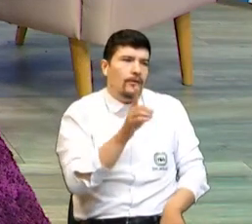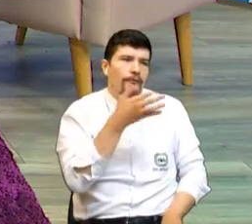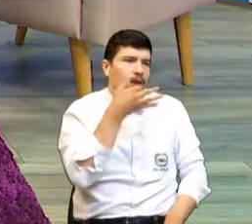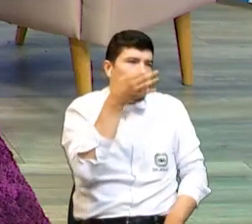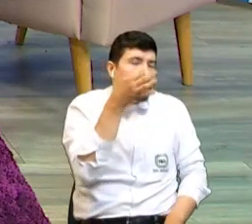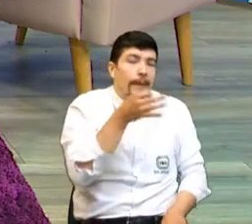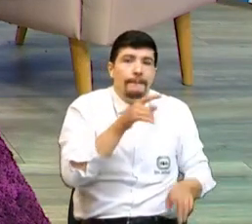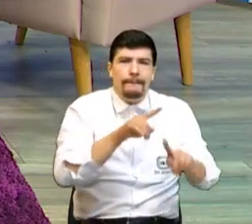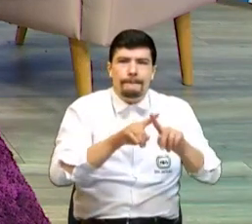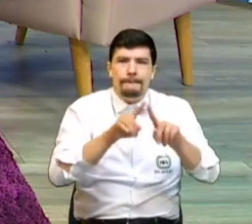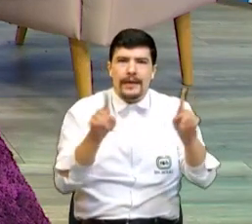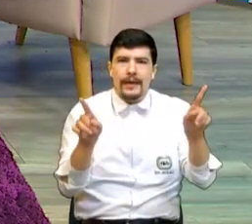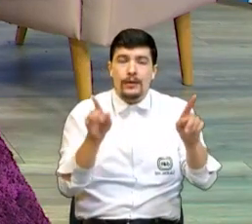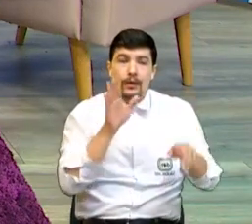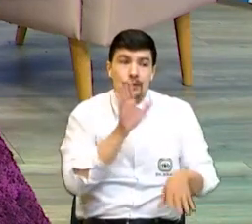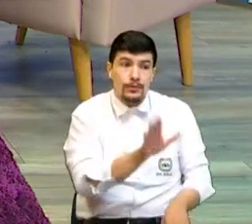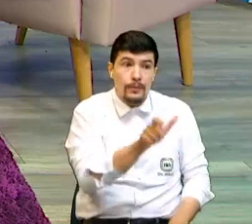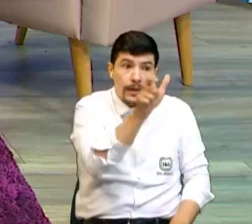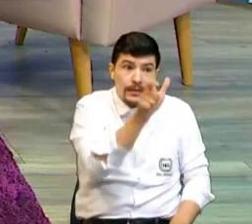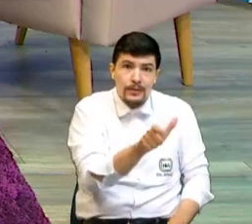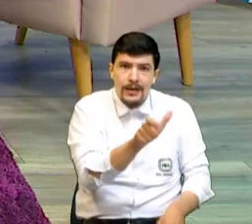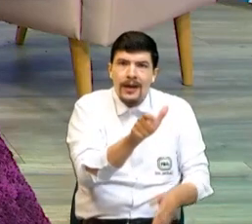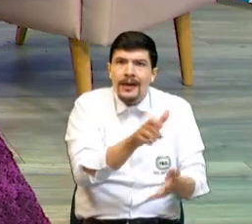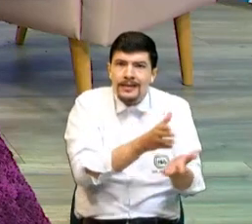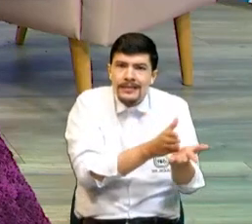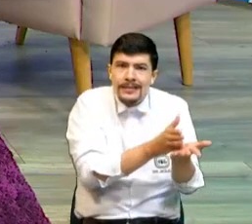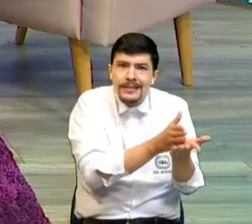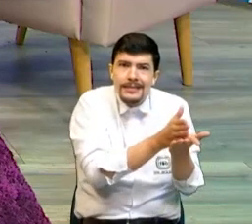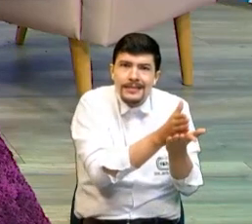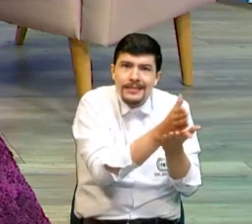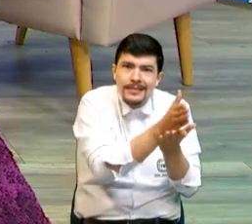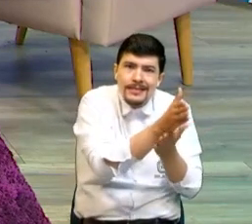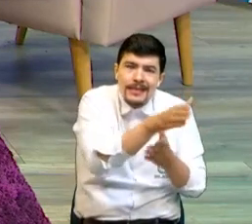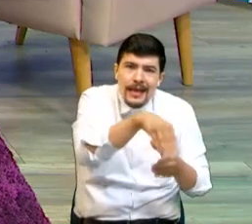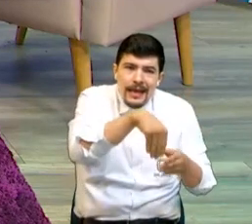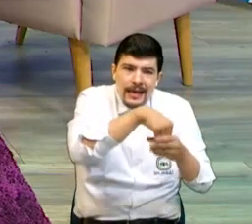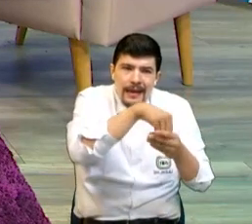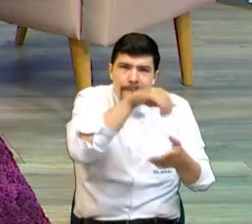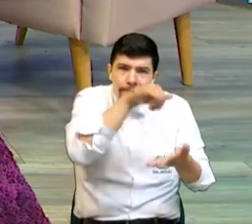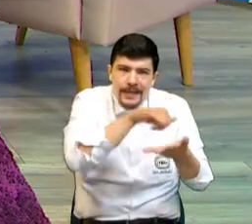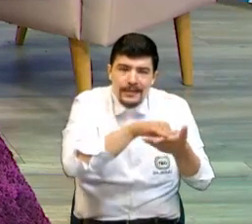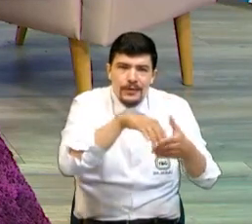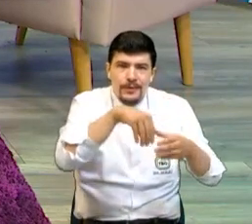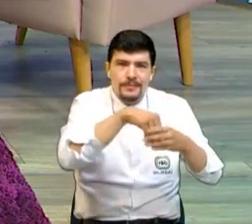Sin embargo, la persona se encuentra en este momento detenida.